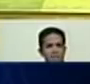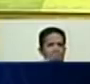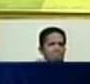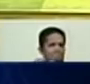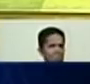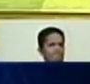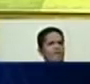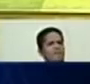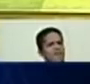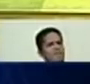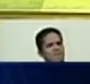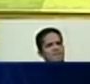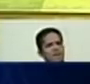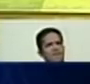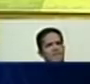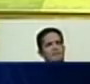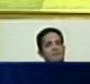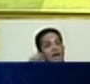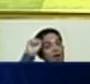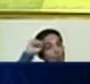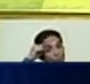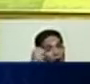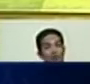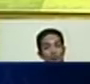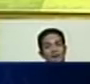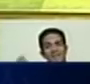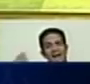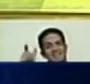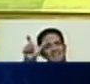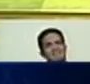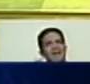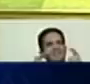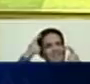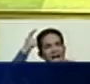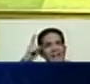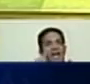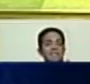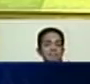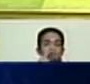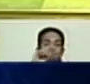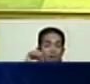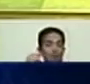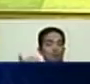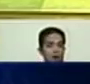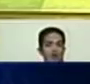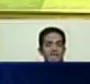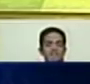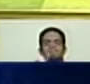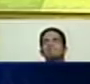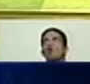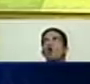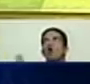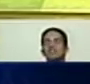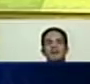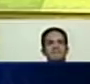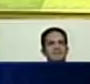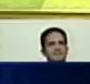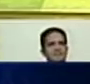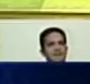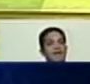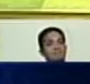diálogo. Recuerden ustedes que el comandante Chávez decía y el presidente Maduro ha afirmado 1000 veces que si es